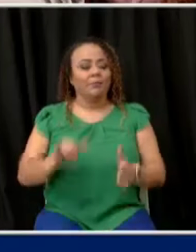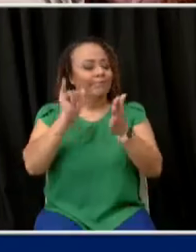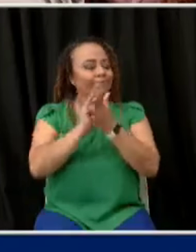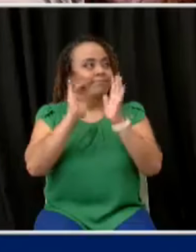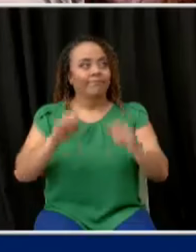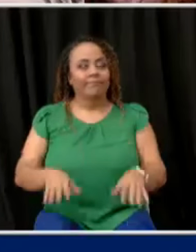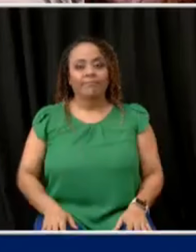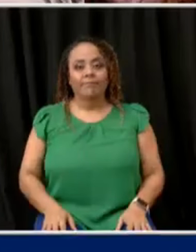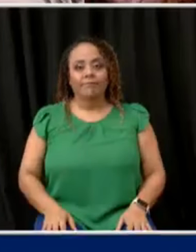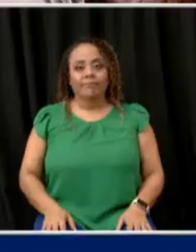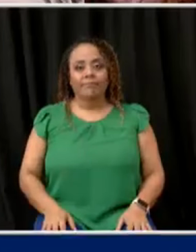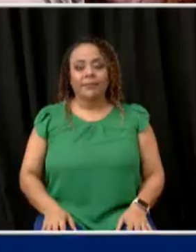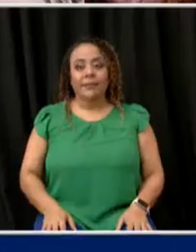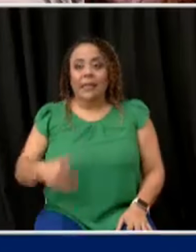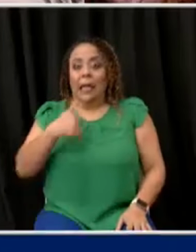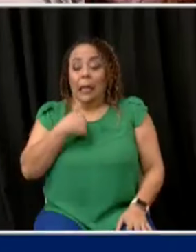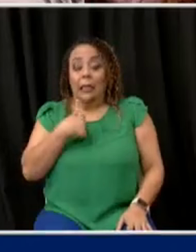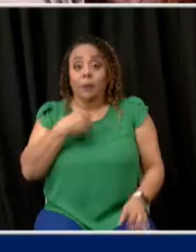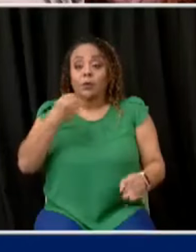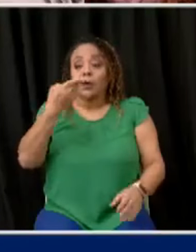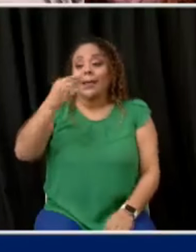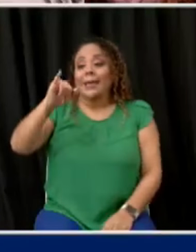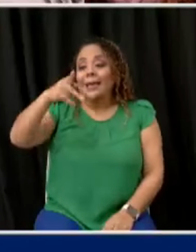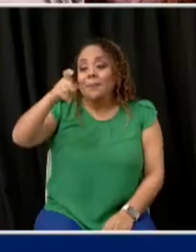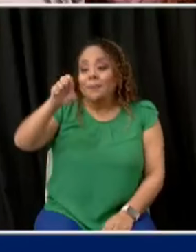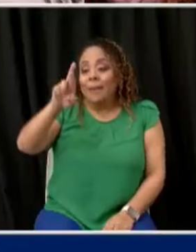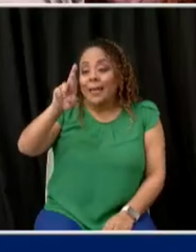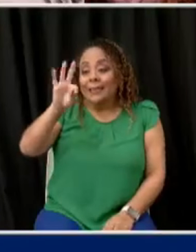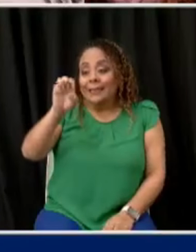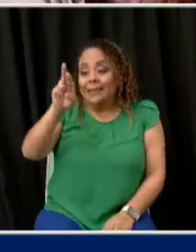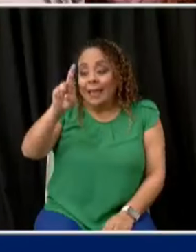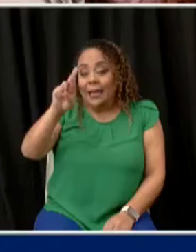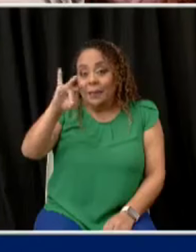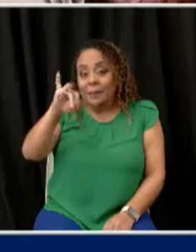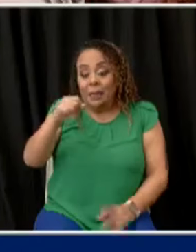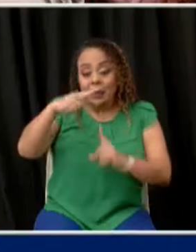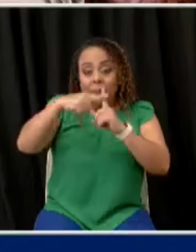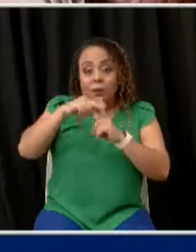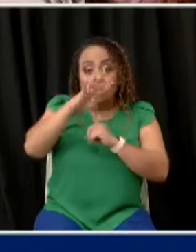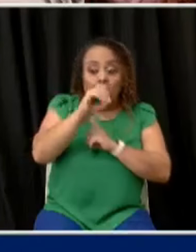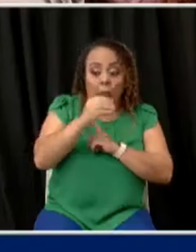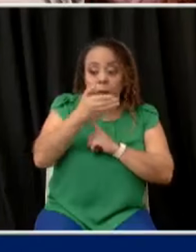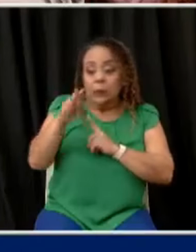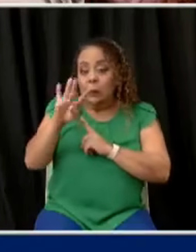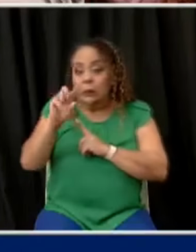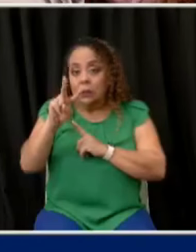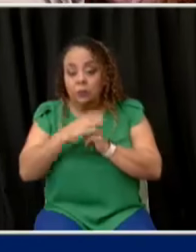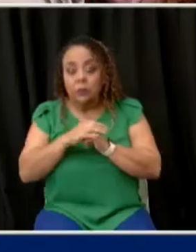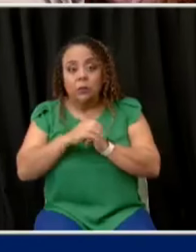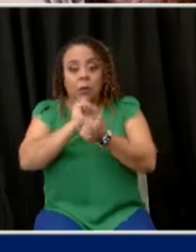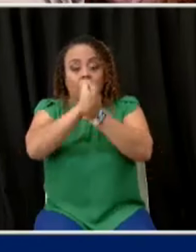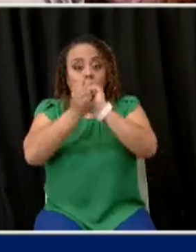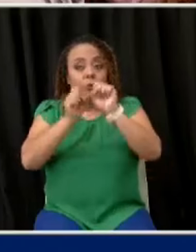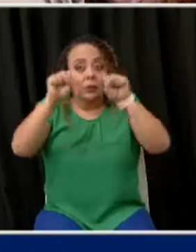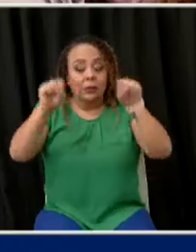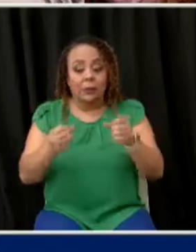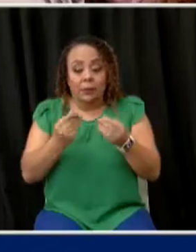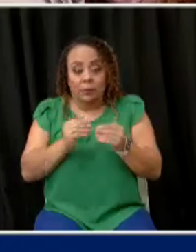sea, hay una hipertermia severa con temperaturas de 40, 42 grados, alteraciones del sistema nervioso central,